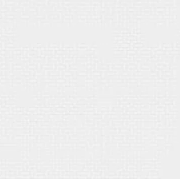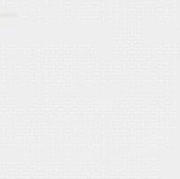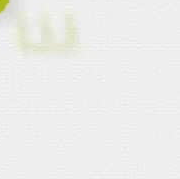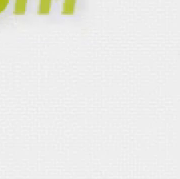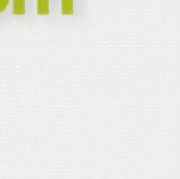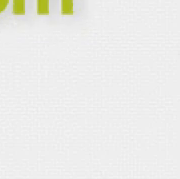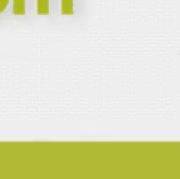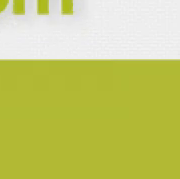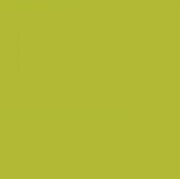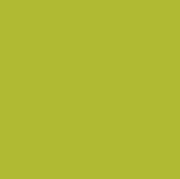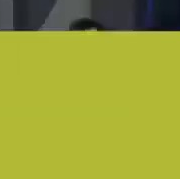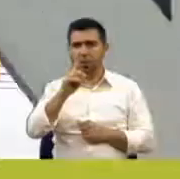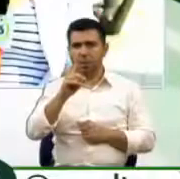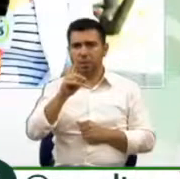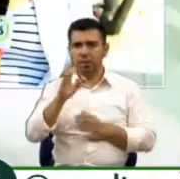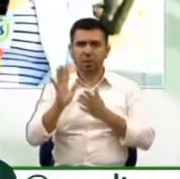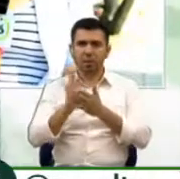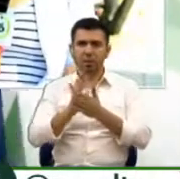canaltro.com.